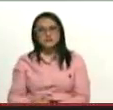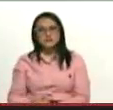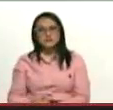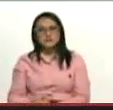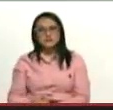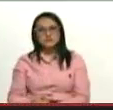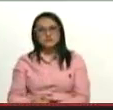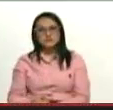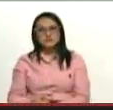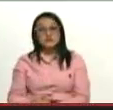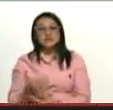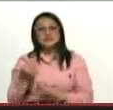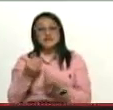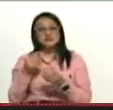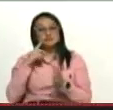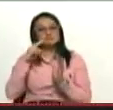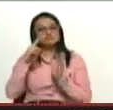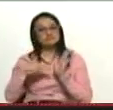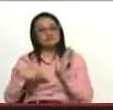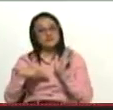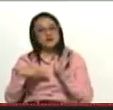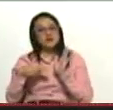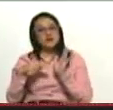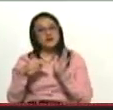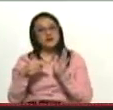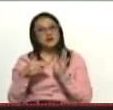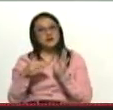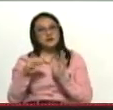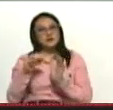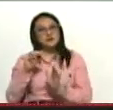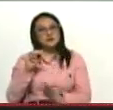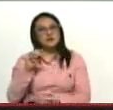se hizo el tratado revisado de chaguaramas